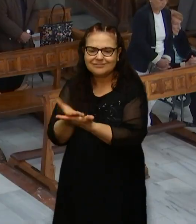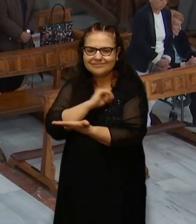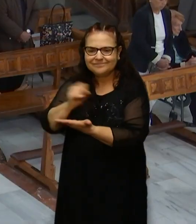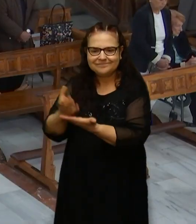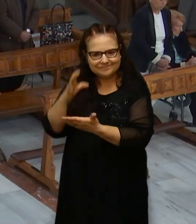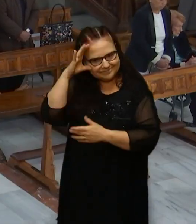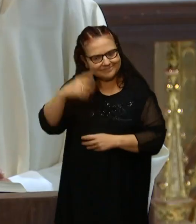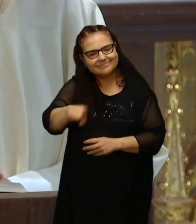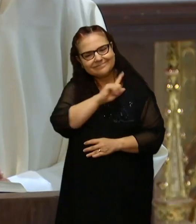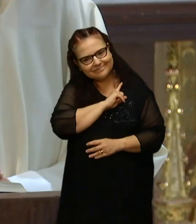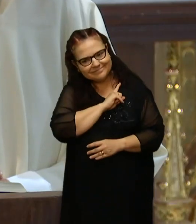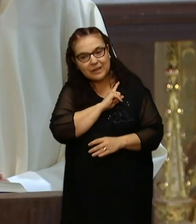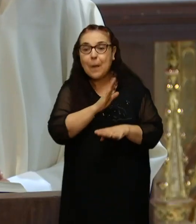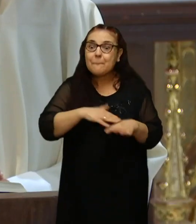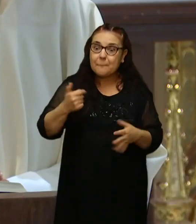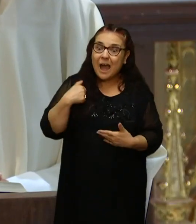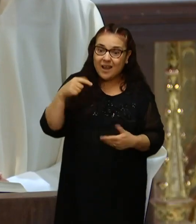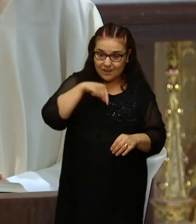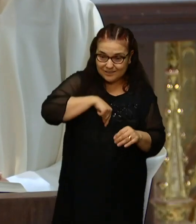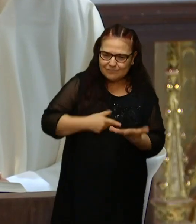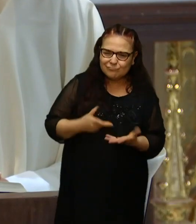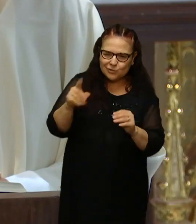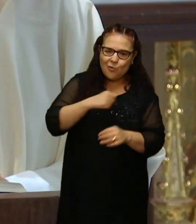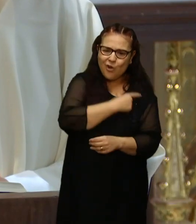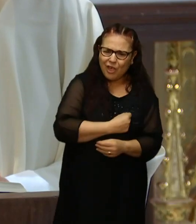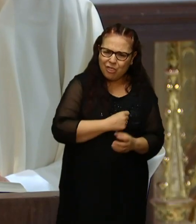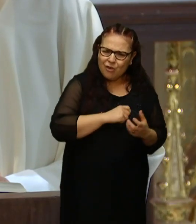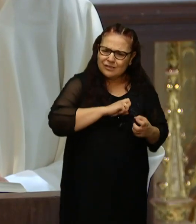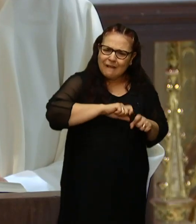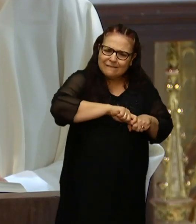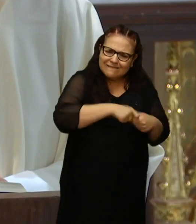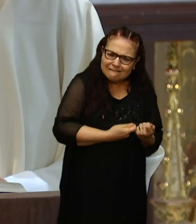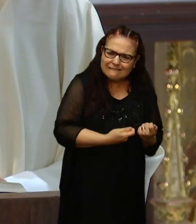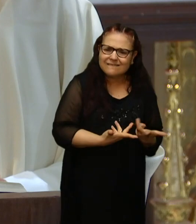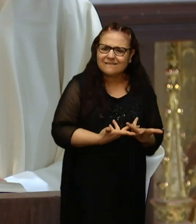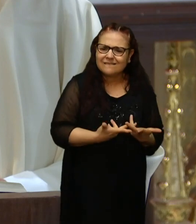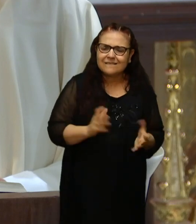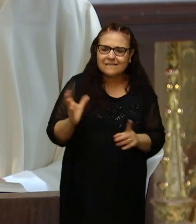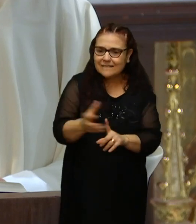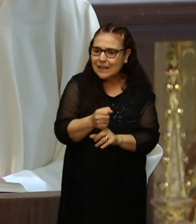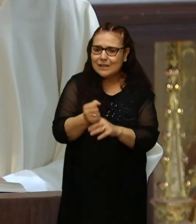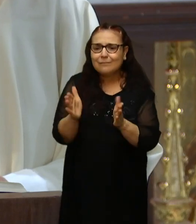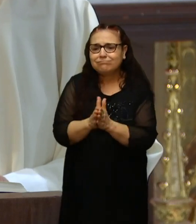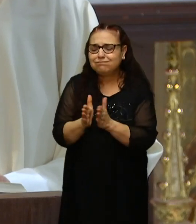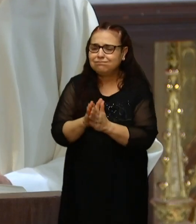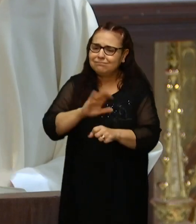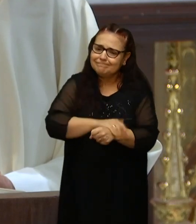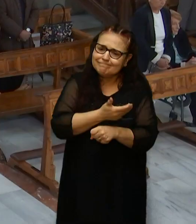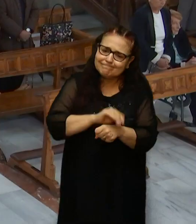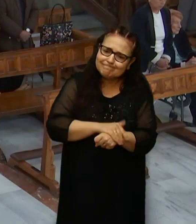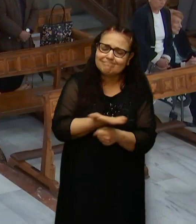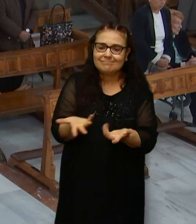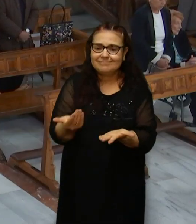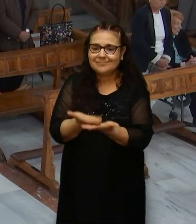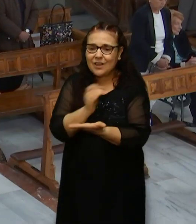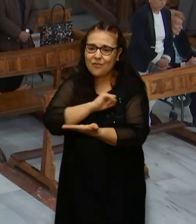óyenos. Para que cuantos sienten su corazón desgarrado encuentren quien le acompañe y consuele, roguemos al Señor.